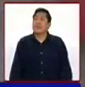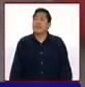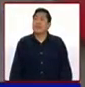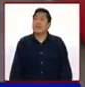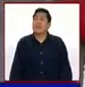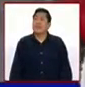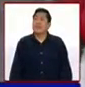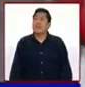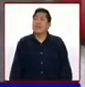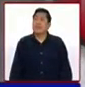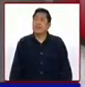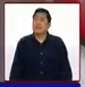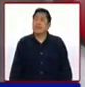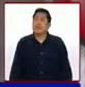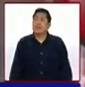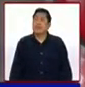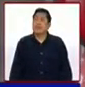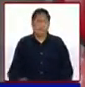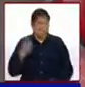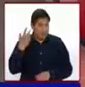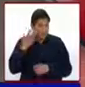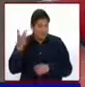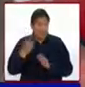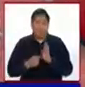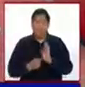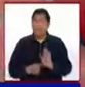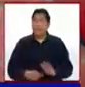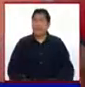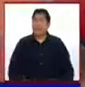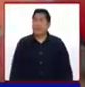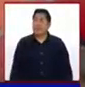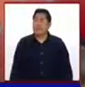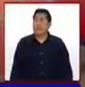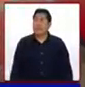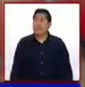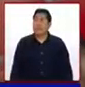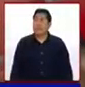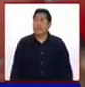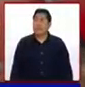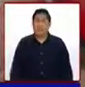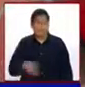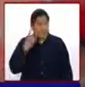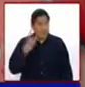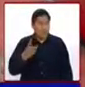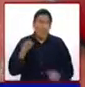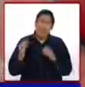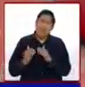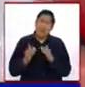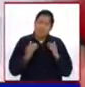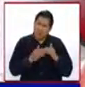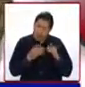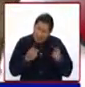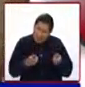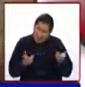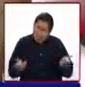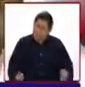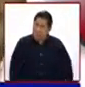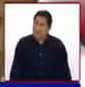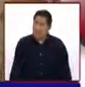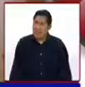Así hacemos, mira. Sacamos. Y aquí traemos. ¿Se imaginan ustedes en la ciudad si hiciéramos